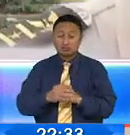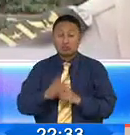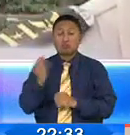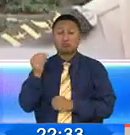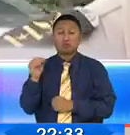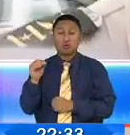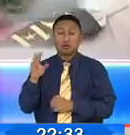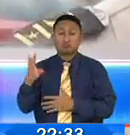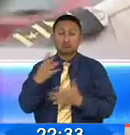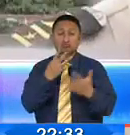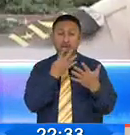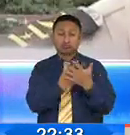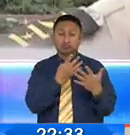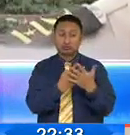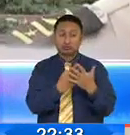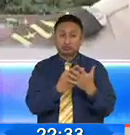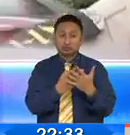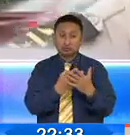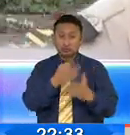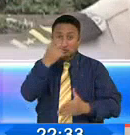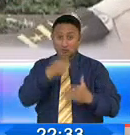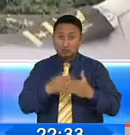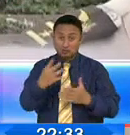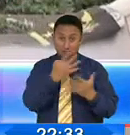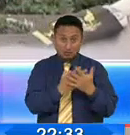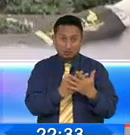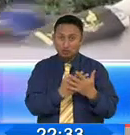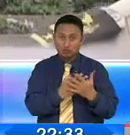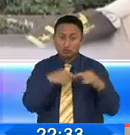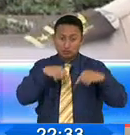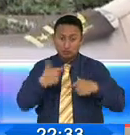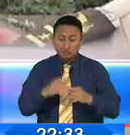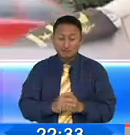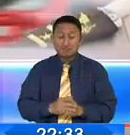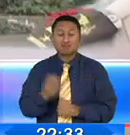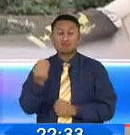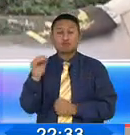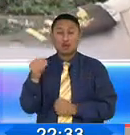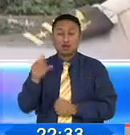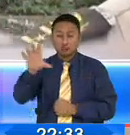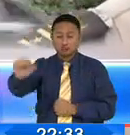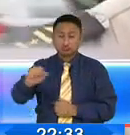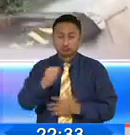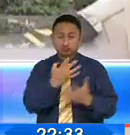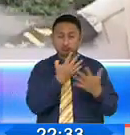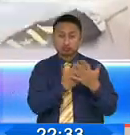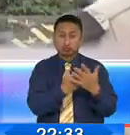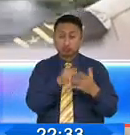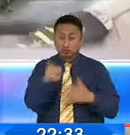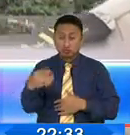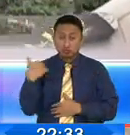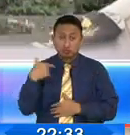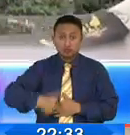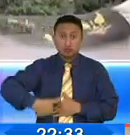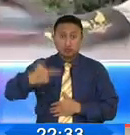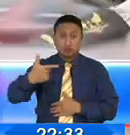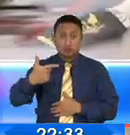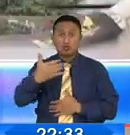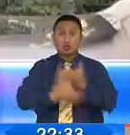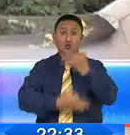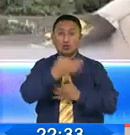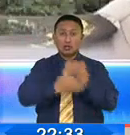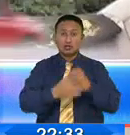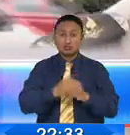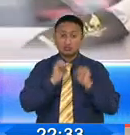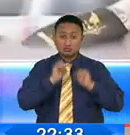es una medida socioeducativa. Inclusive nosotros hemos podido lograr la detención de adolescentes portando armas de fuego y los jueces, a través